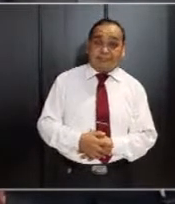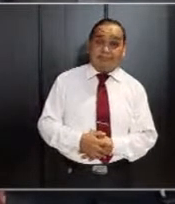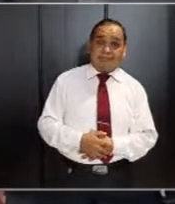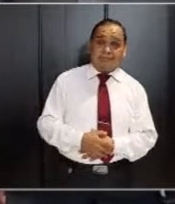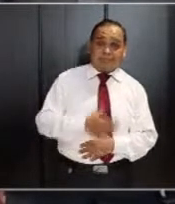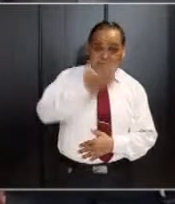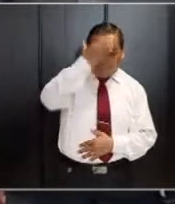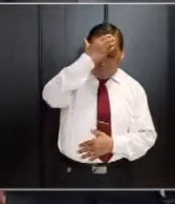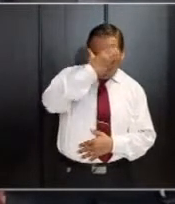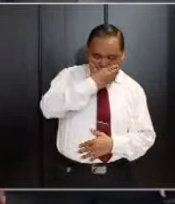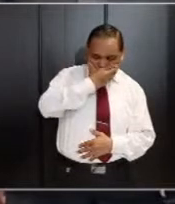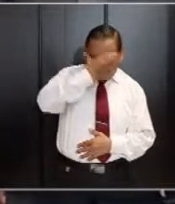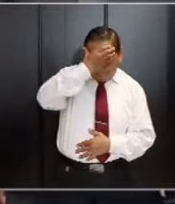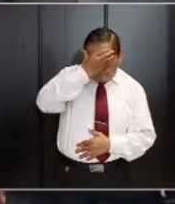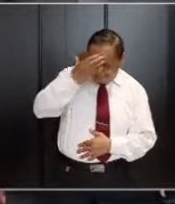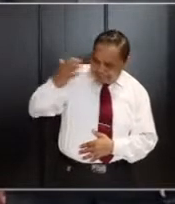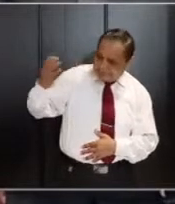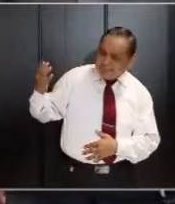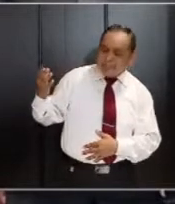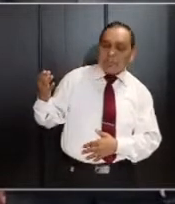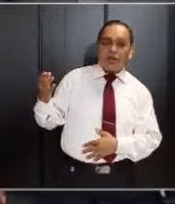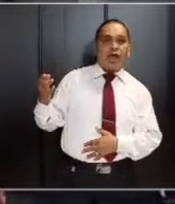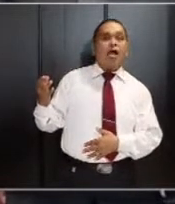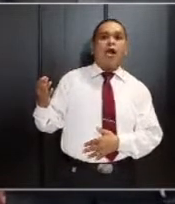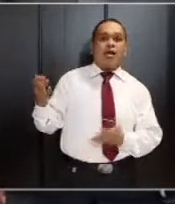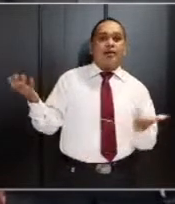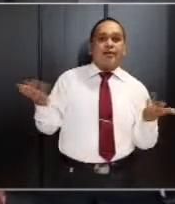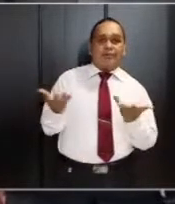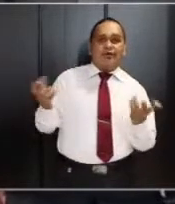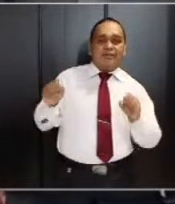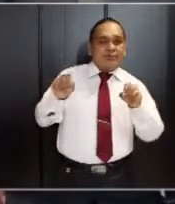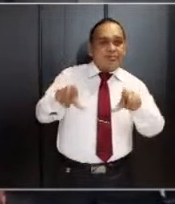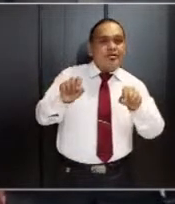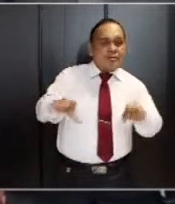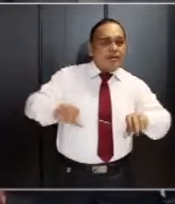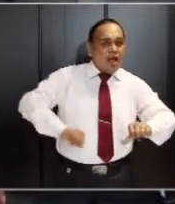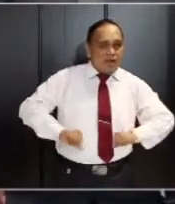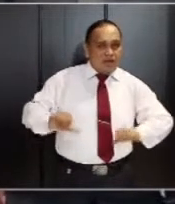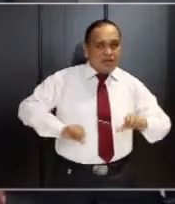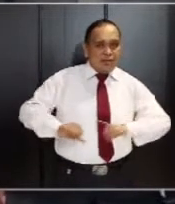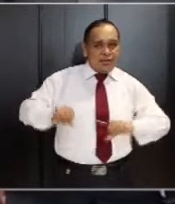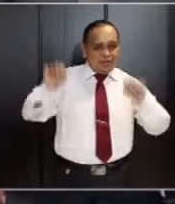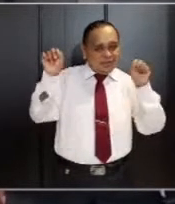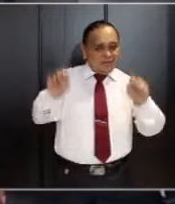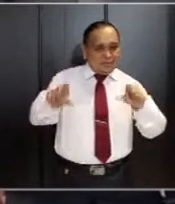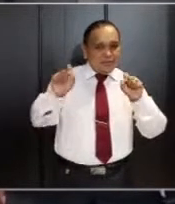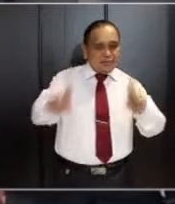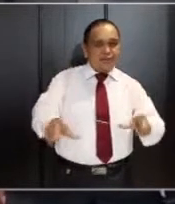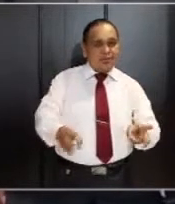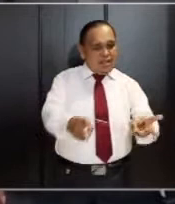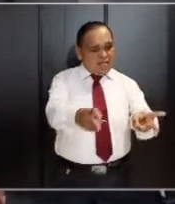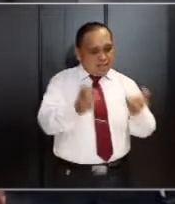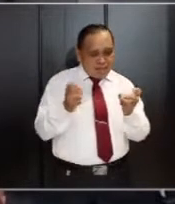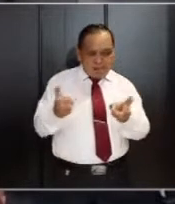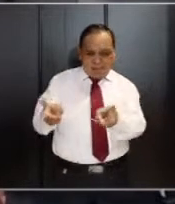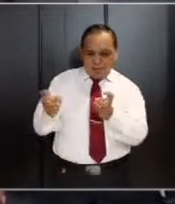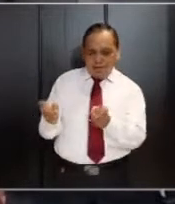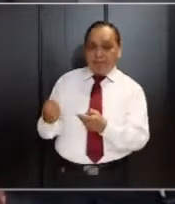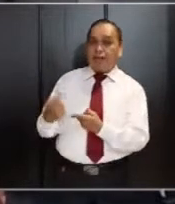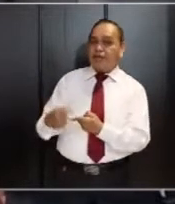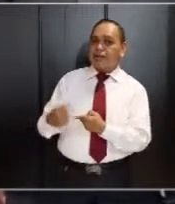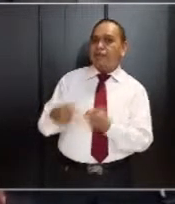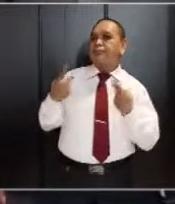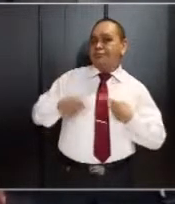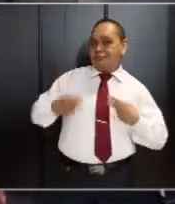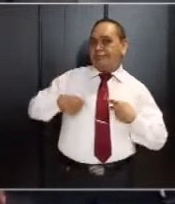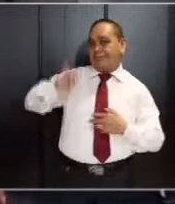máscara porque al final del día se descubre que hacían lo mismo en sus respectivos ámbitos, robando a los campechanos,